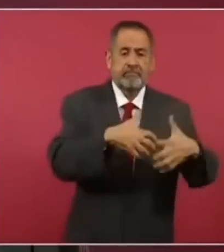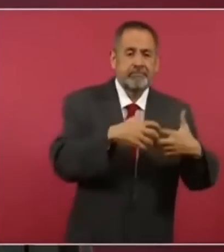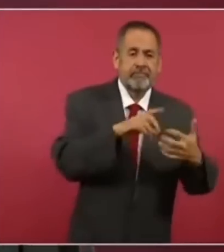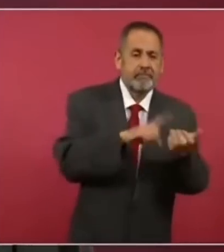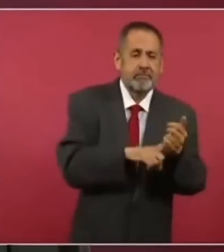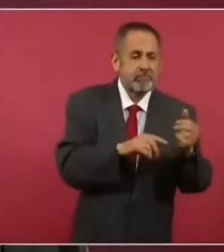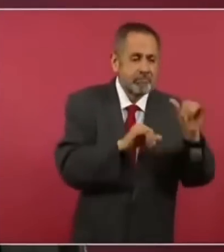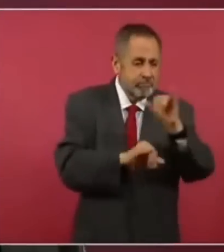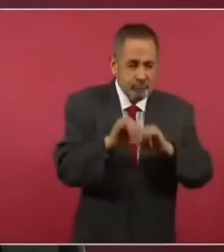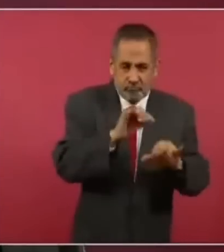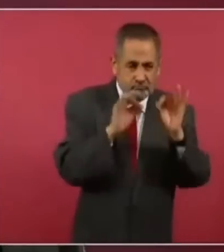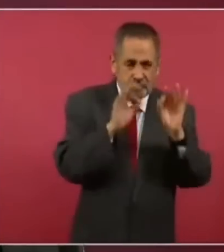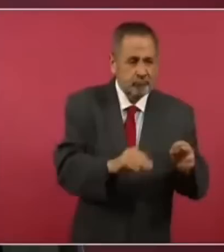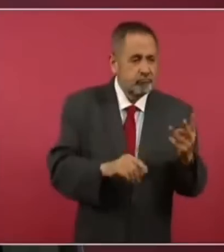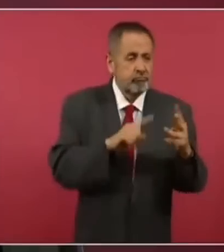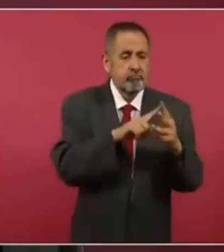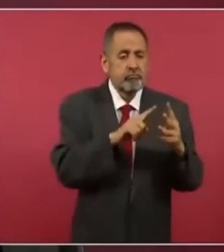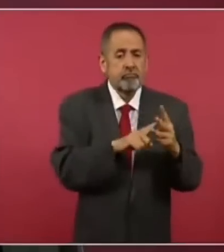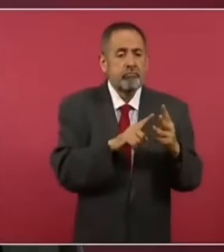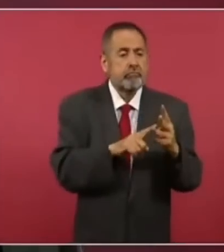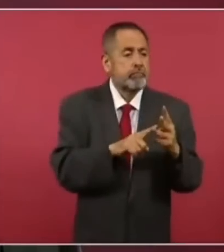fabricantes o laboratorios,